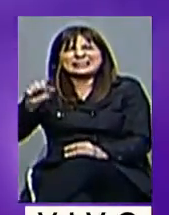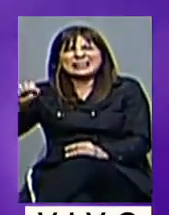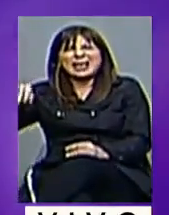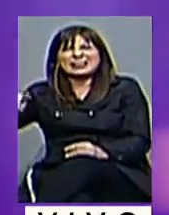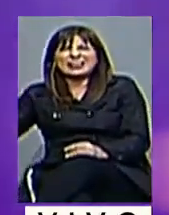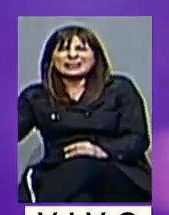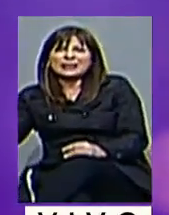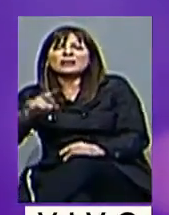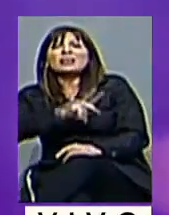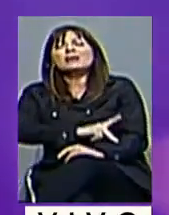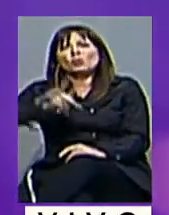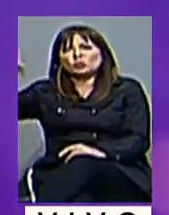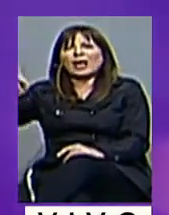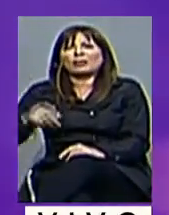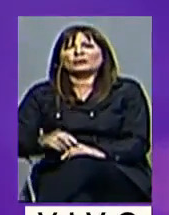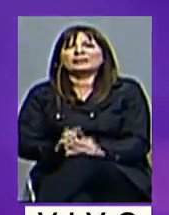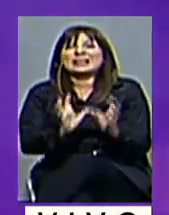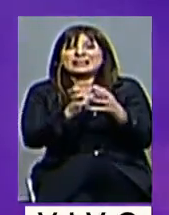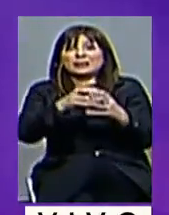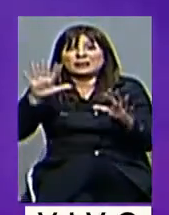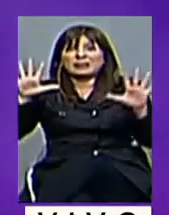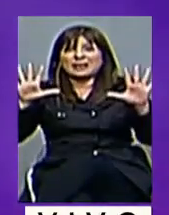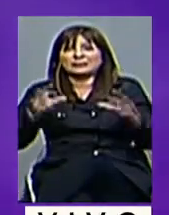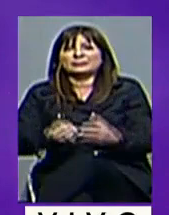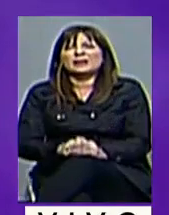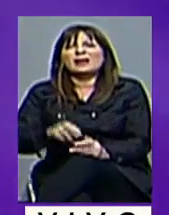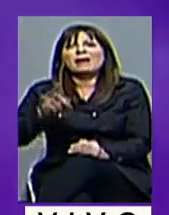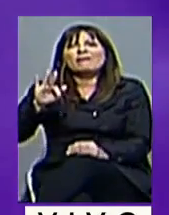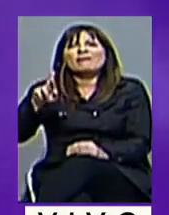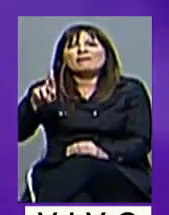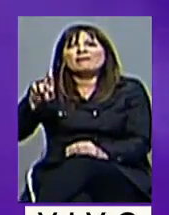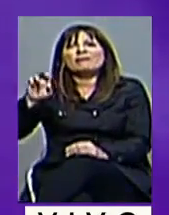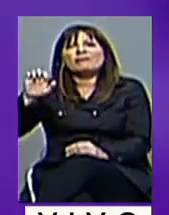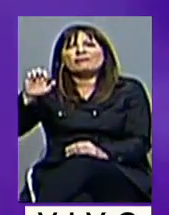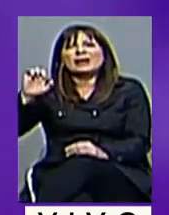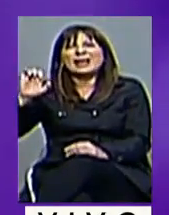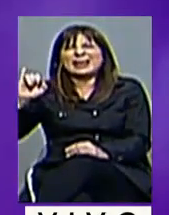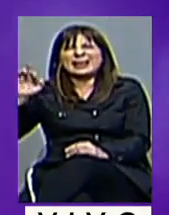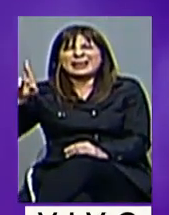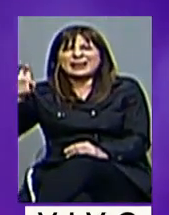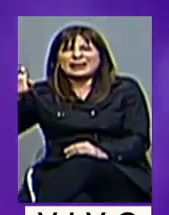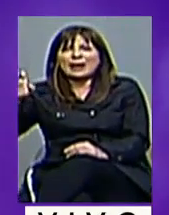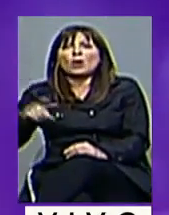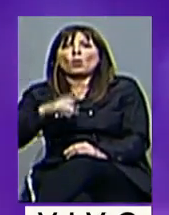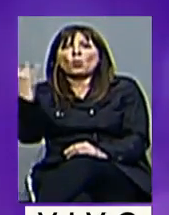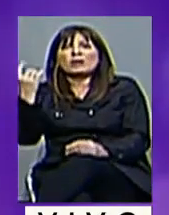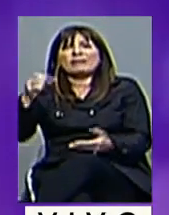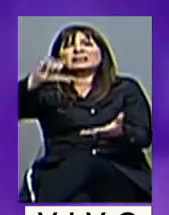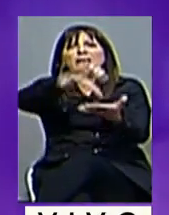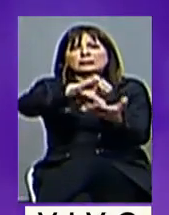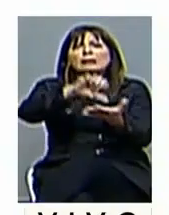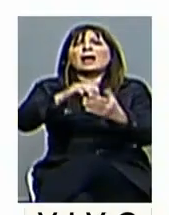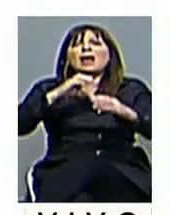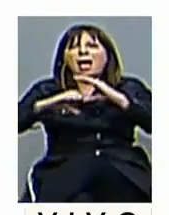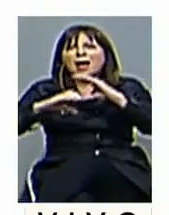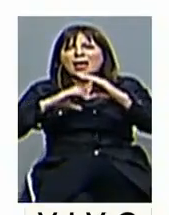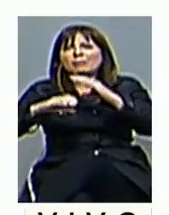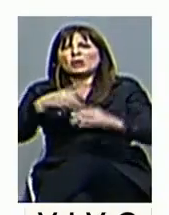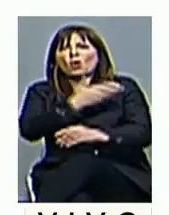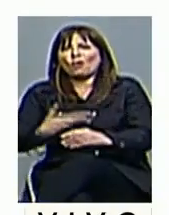Distrito 10. Nicolás Freire, académico de la Facultad de Gobierno de la Universidad Central.